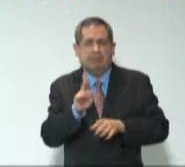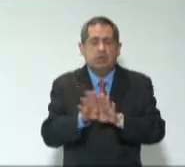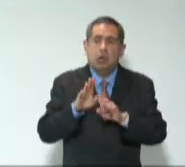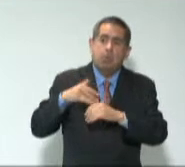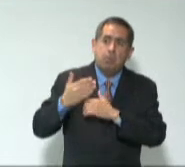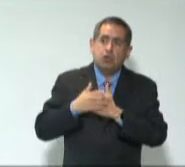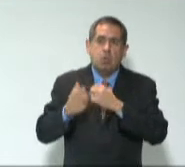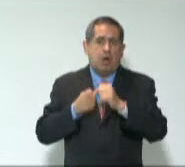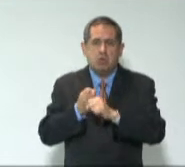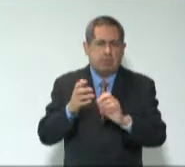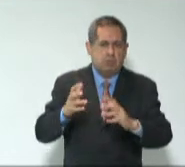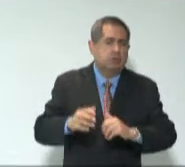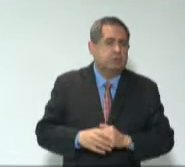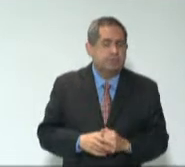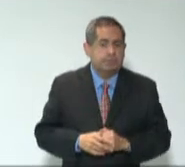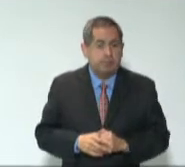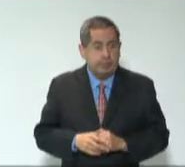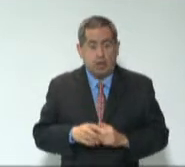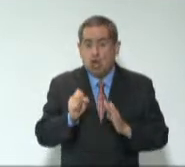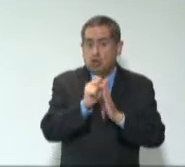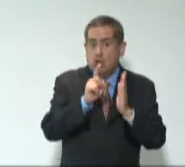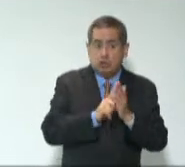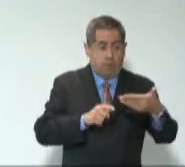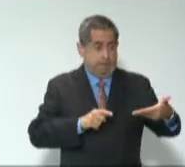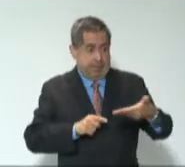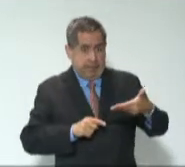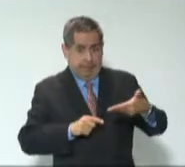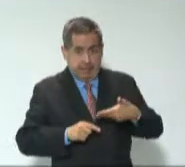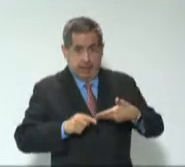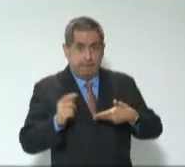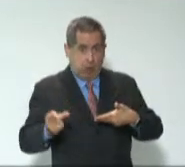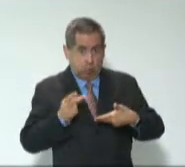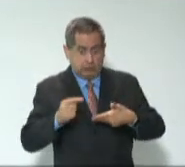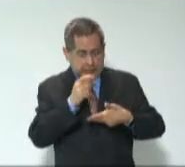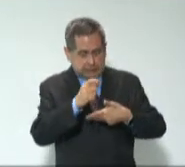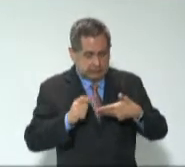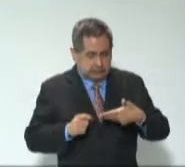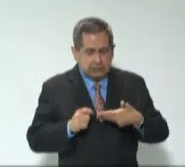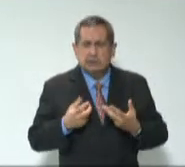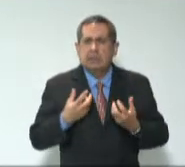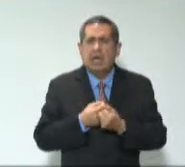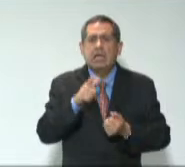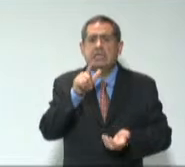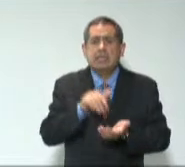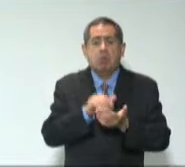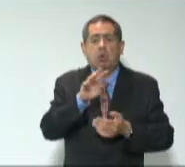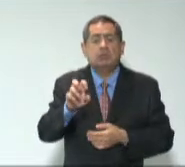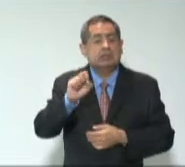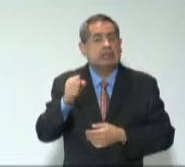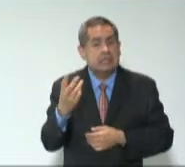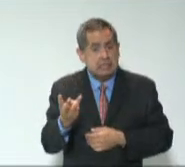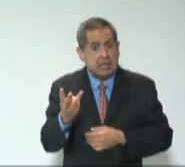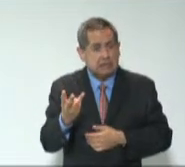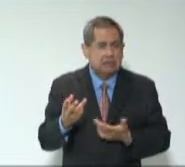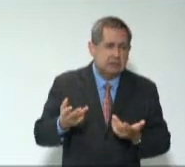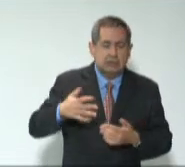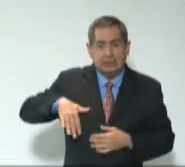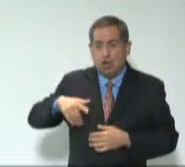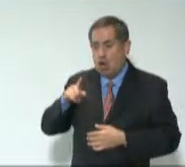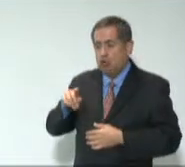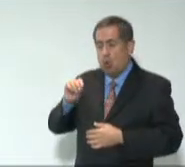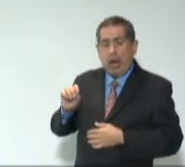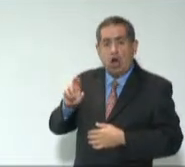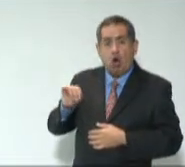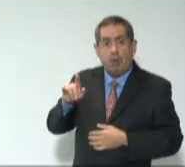año por lo que se refiere a la solicitudes en este año hemos tenido 7463 decía soe